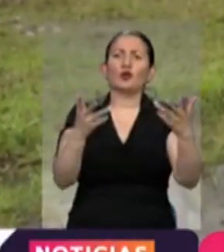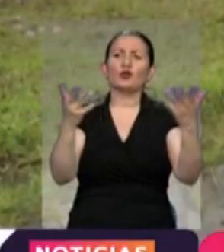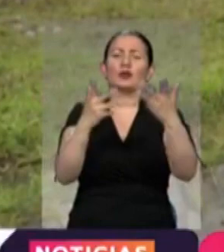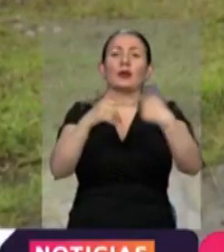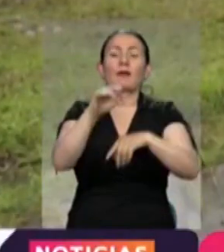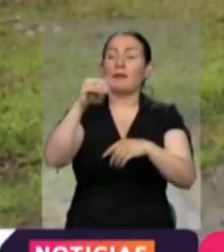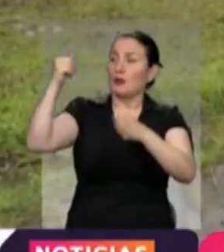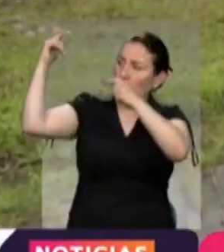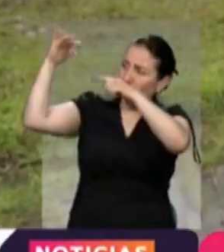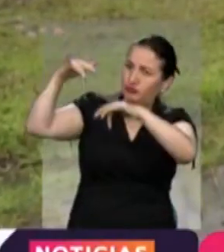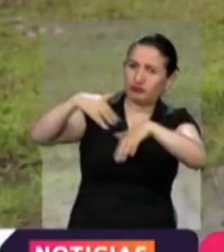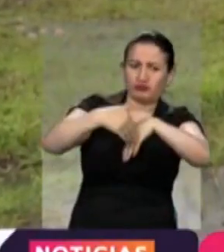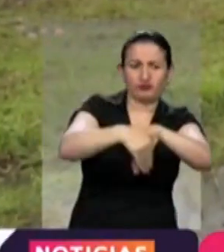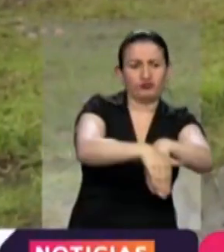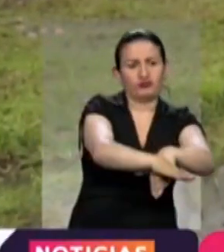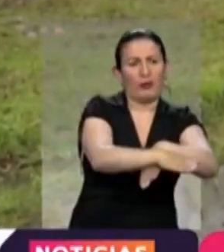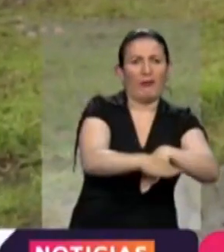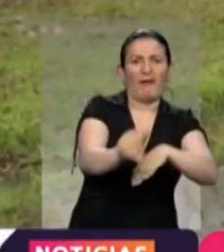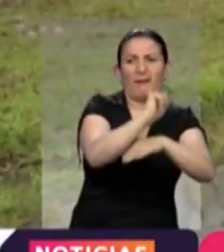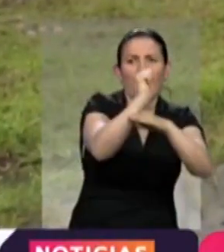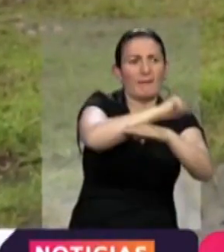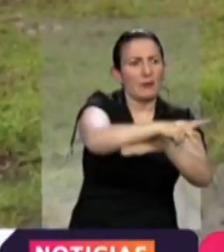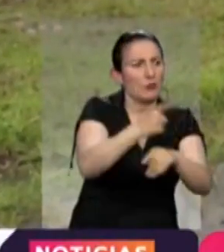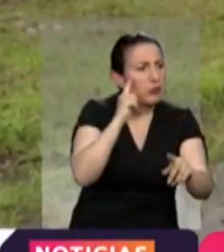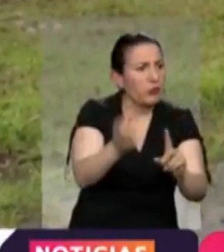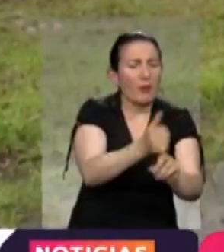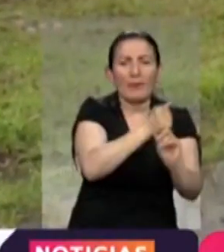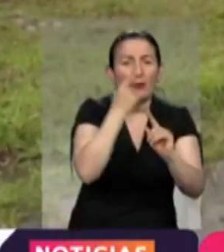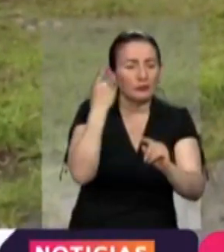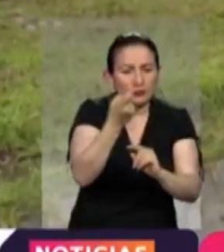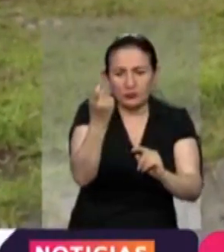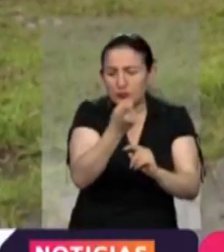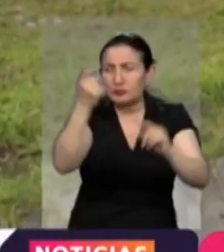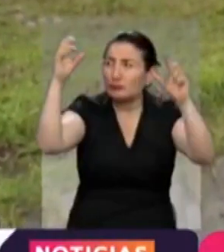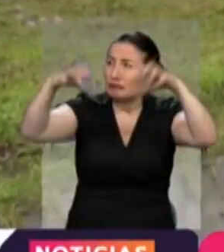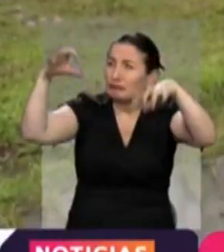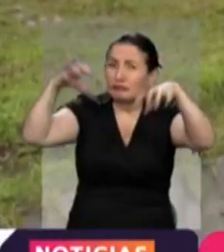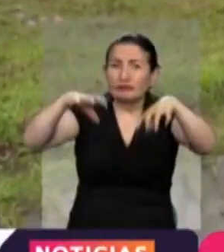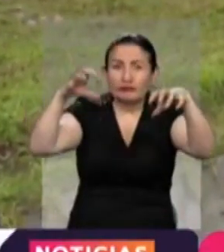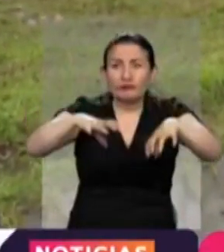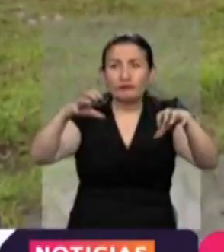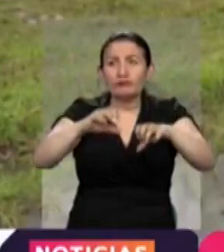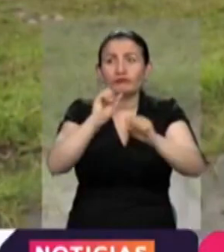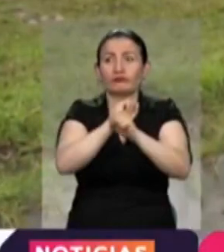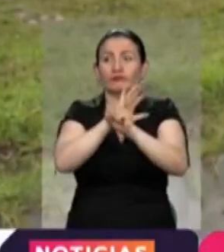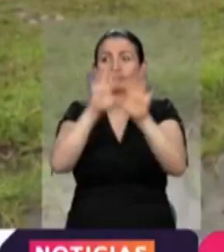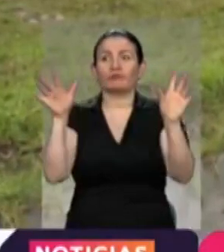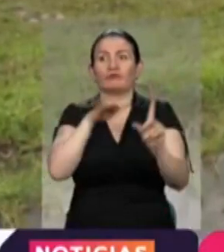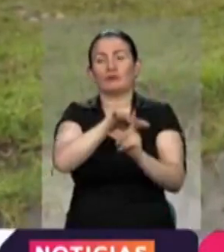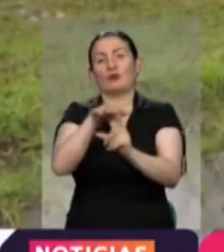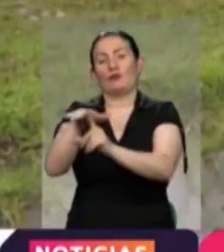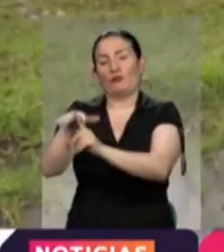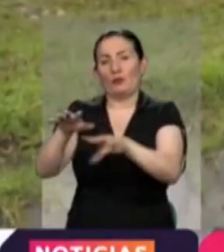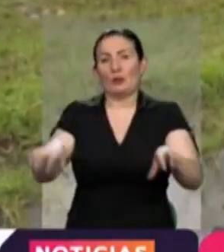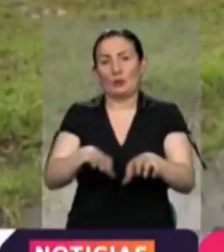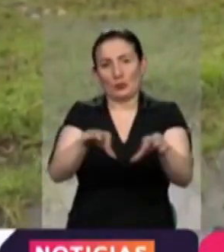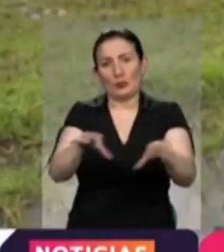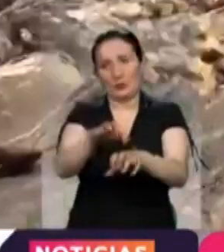alud de tierra, avanzan las acciones para encontrarlo. Y aunque ha llovido durante toda la mañana, eso no afectaría las